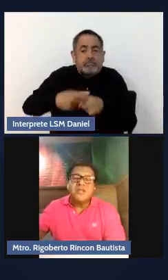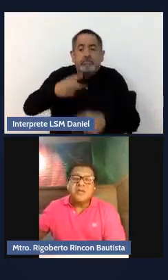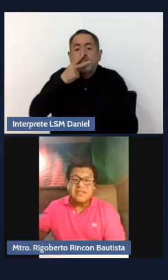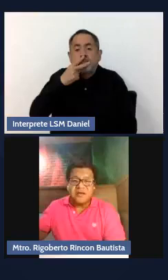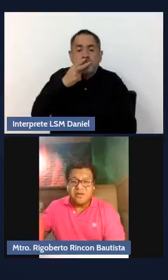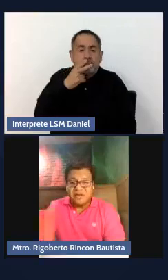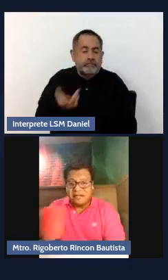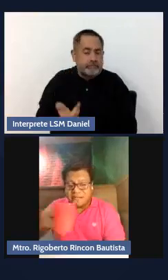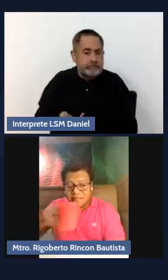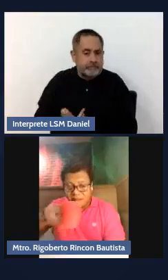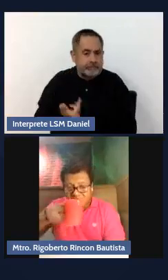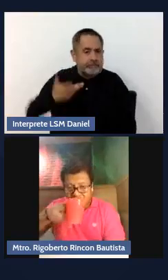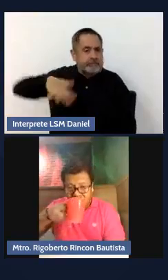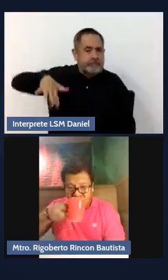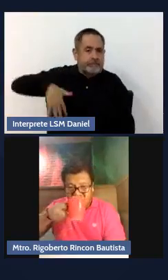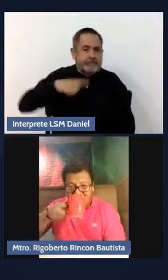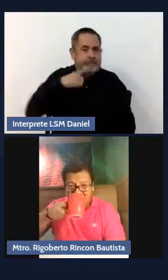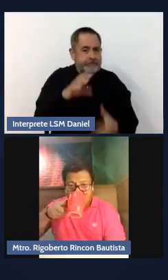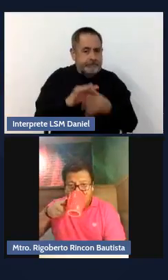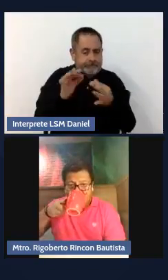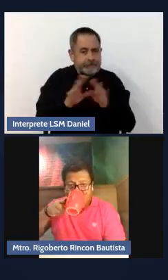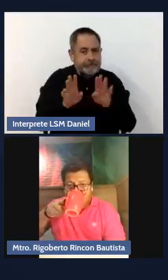anteriormente